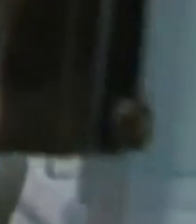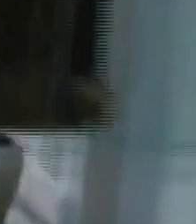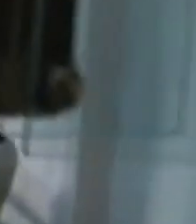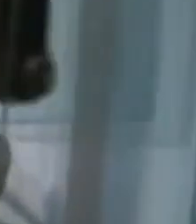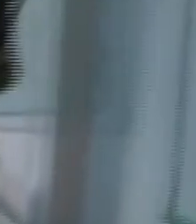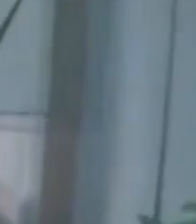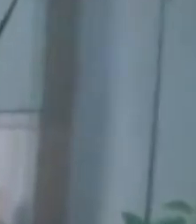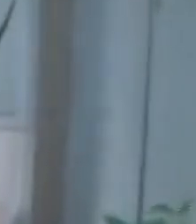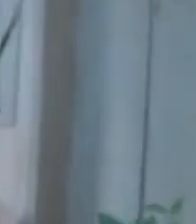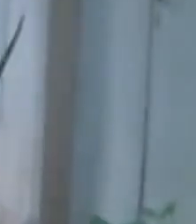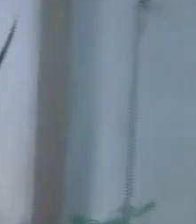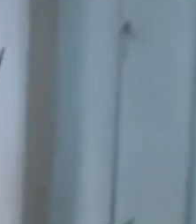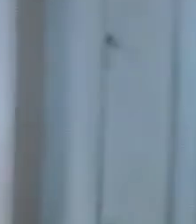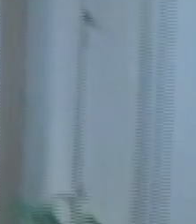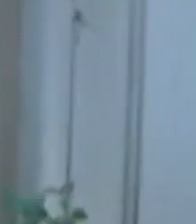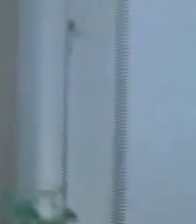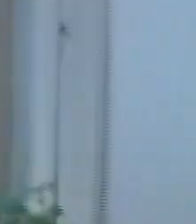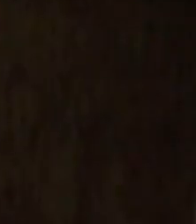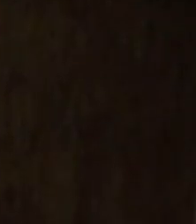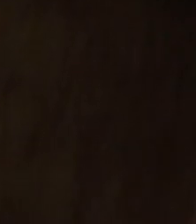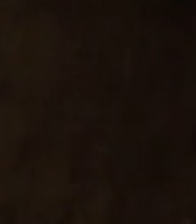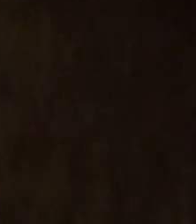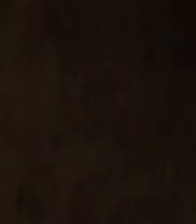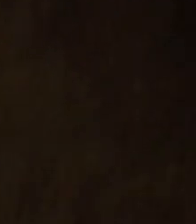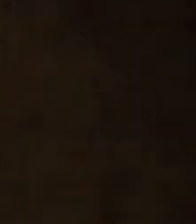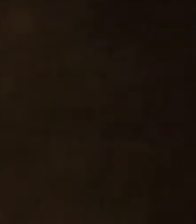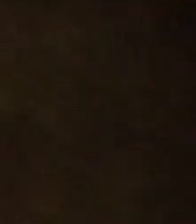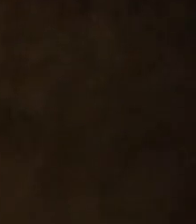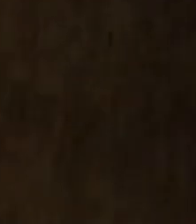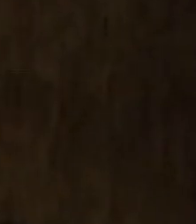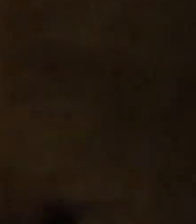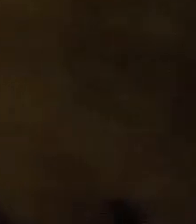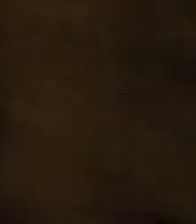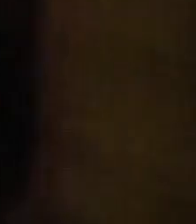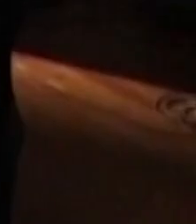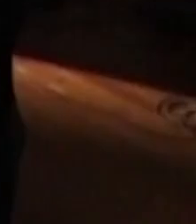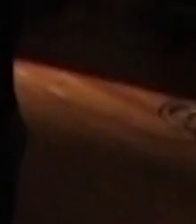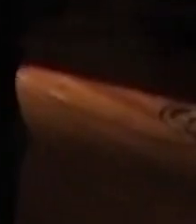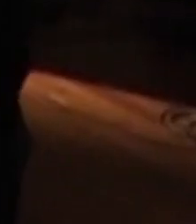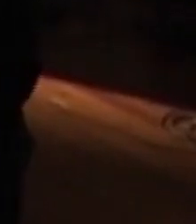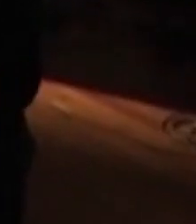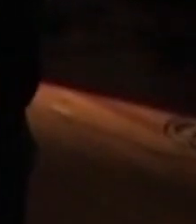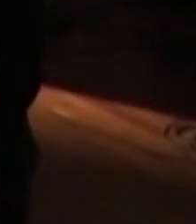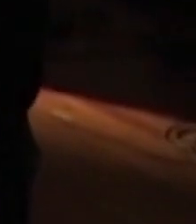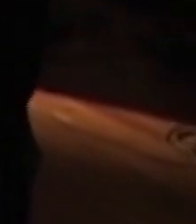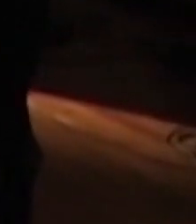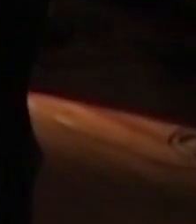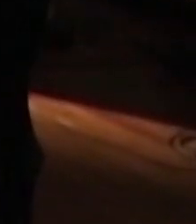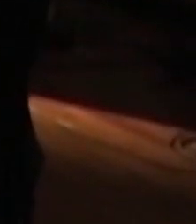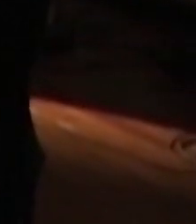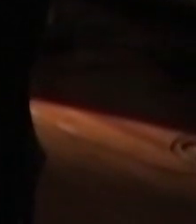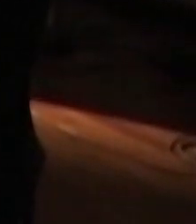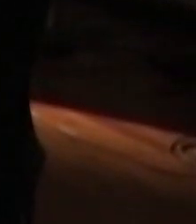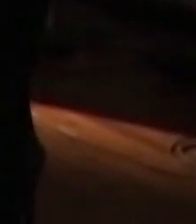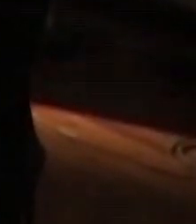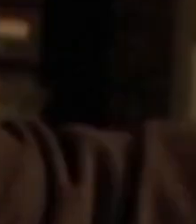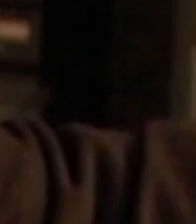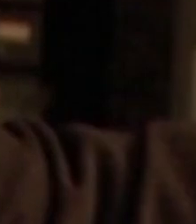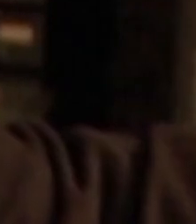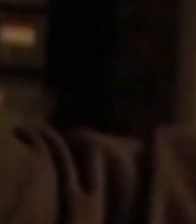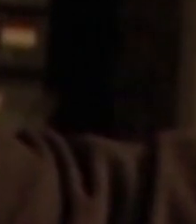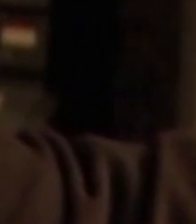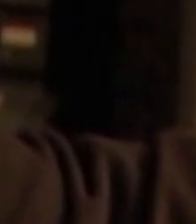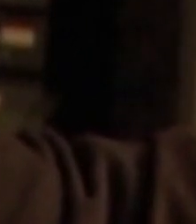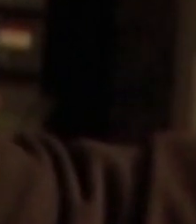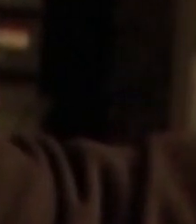En nuestro espacio Encuentro en el Estudio, presentamos una de las cantantes más queridas de Argentina. Cuando el disco